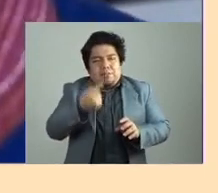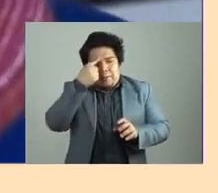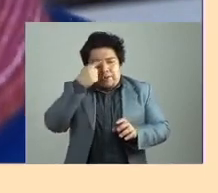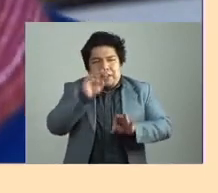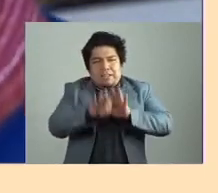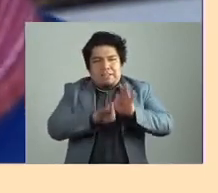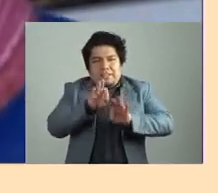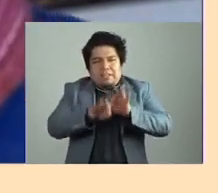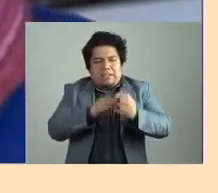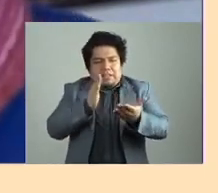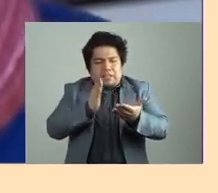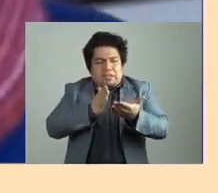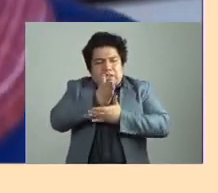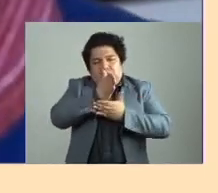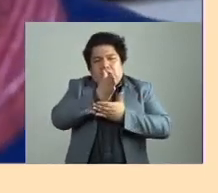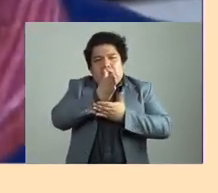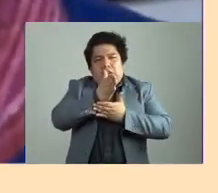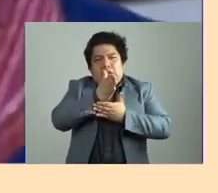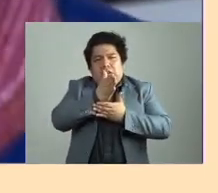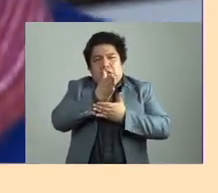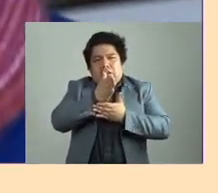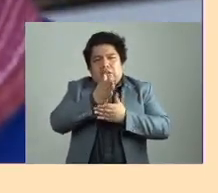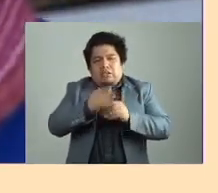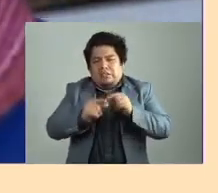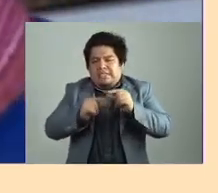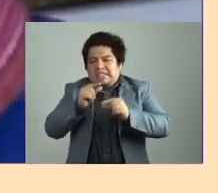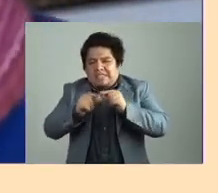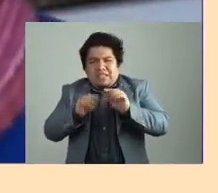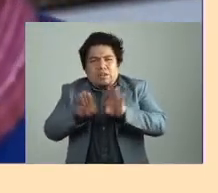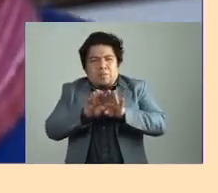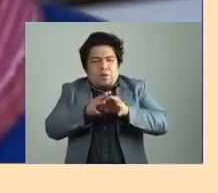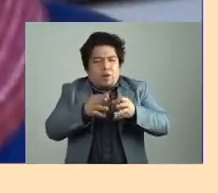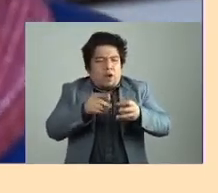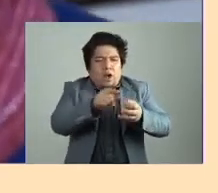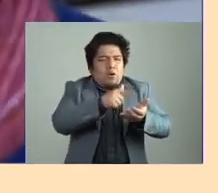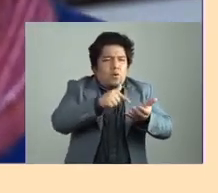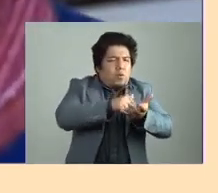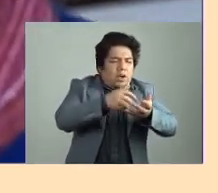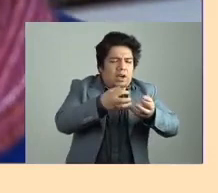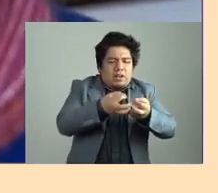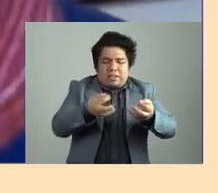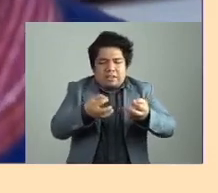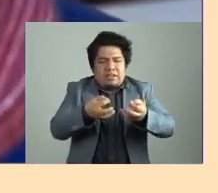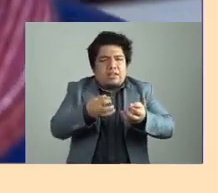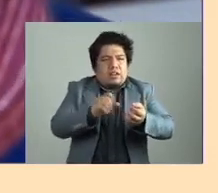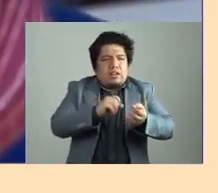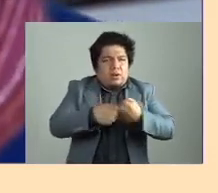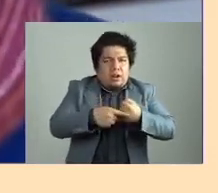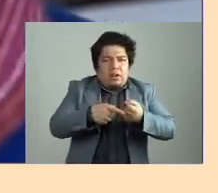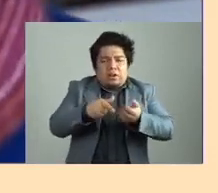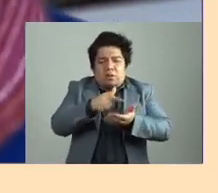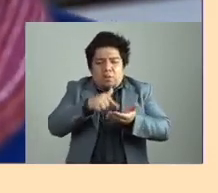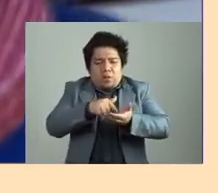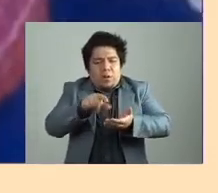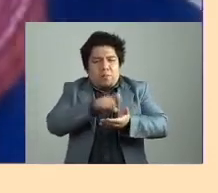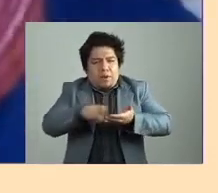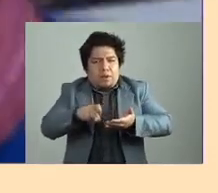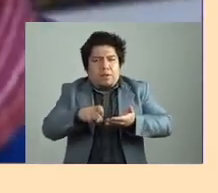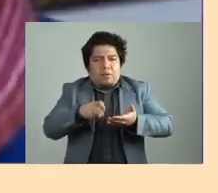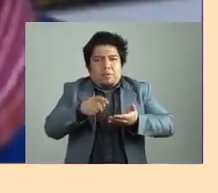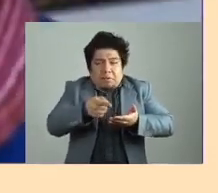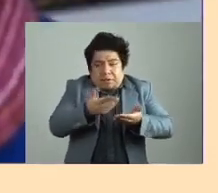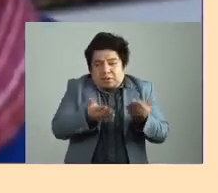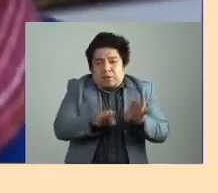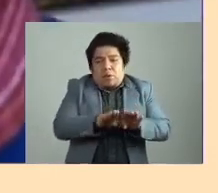molestas tener acceso a la tierra tener acceso a todos los que se consideran bienes comunitarios esa